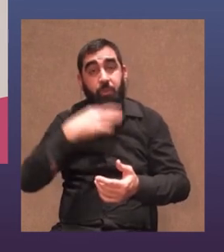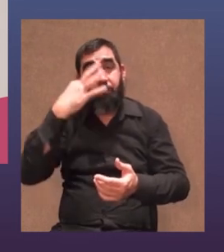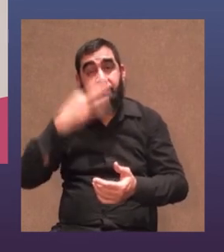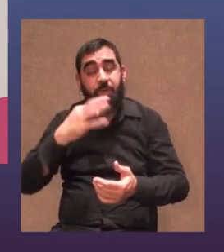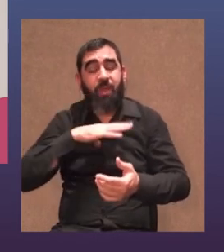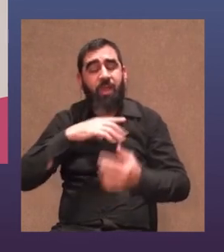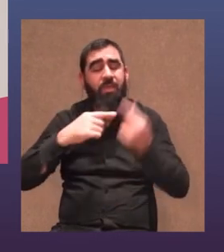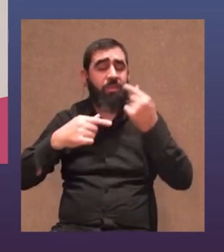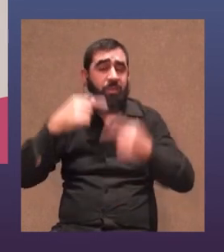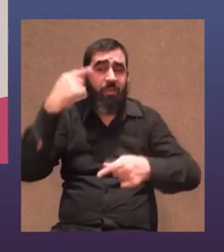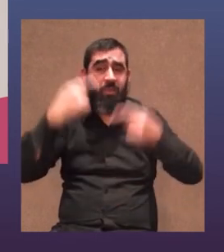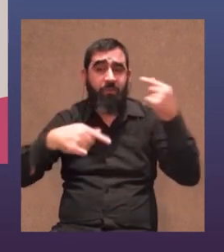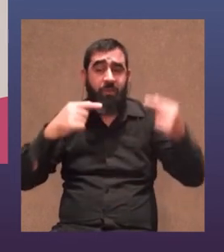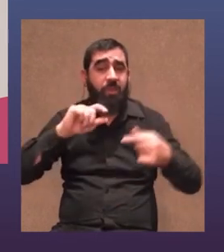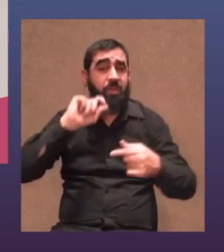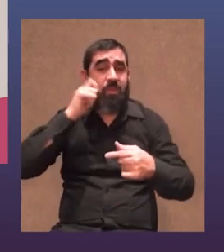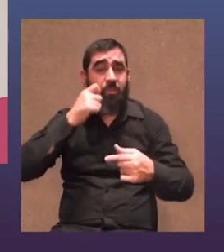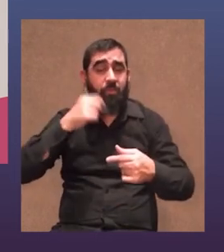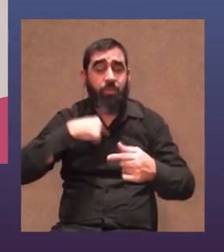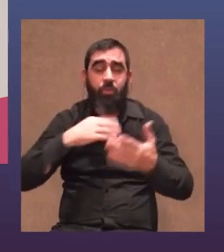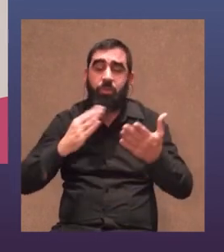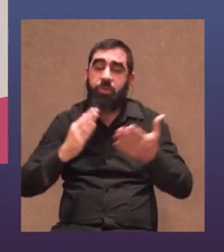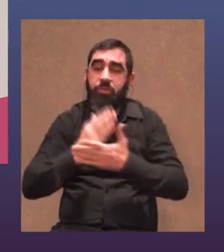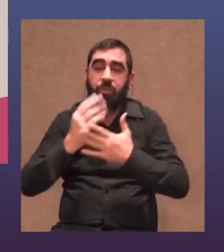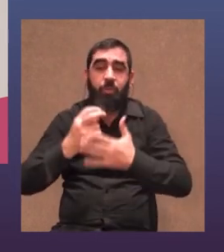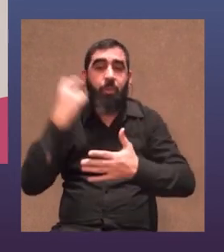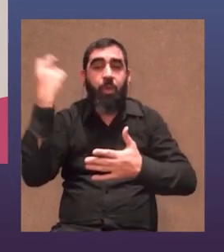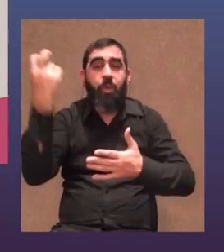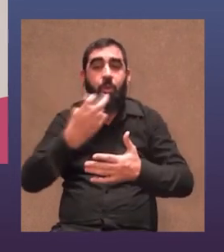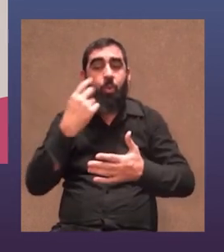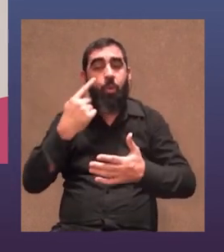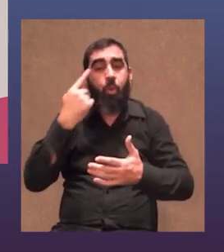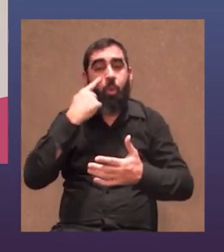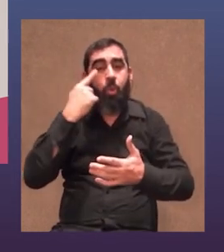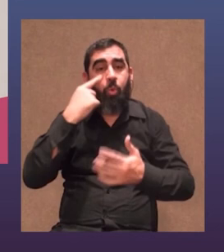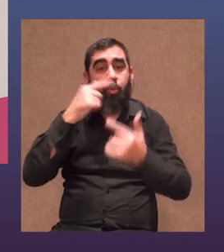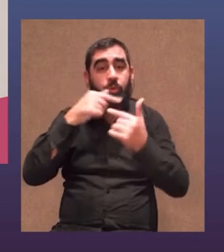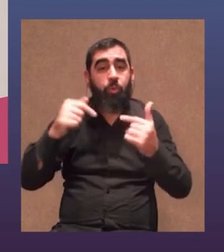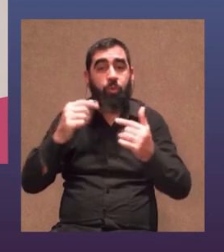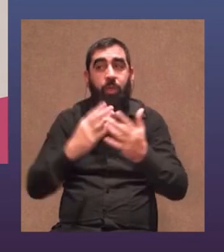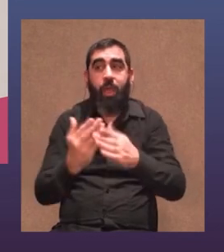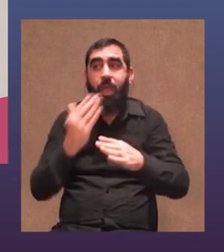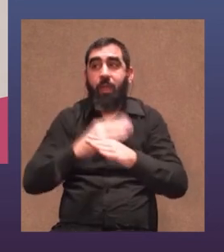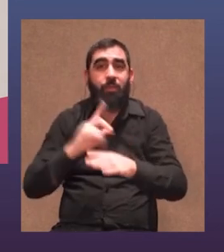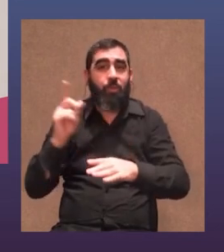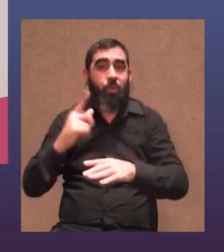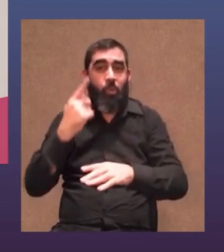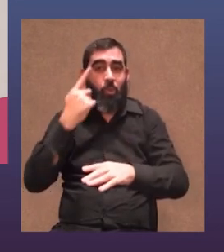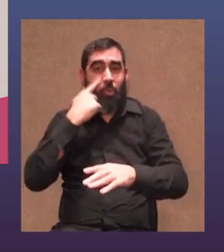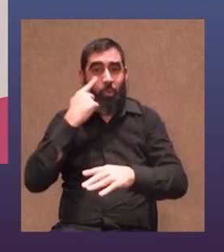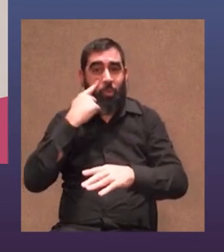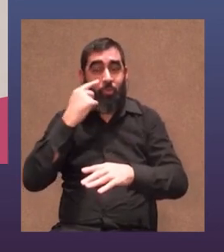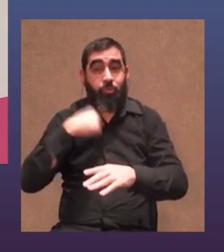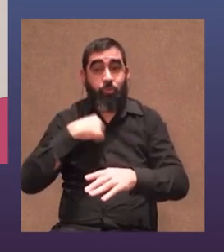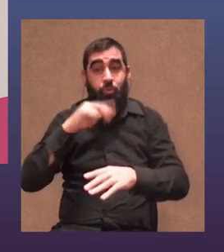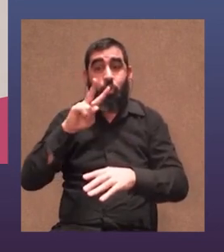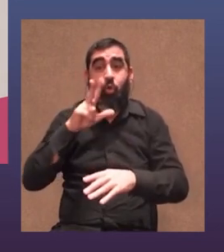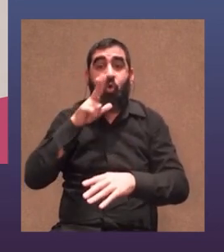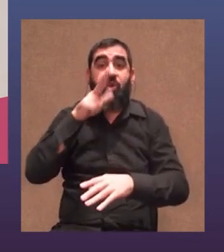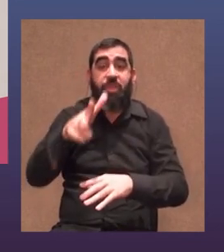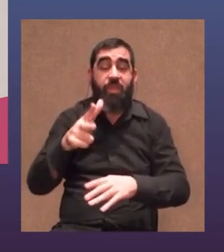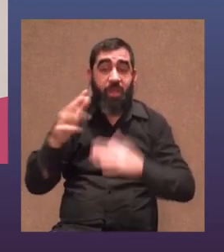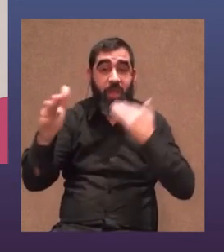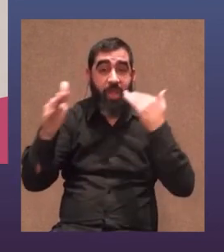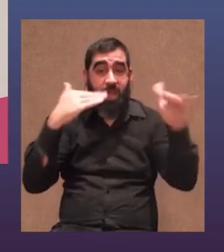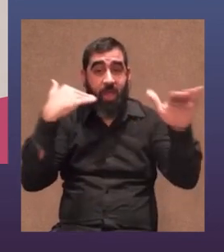es muy variado y trato cada vez más de ir conociendo cosas que no conozco. Uh-huh. Yo tengo dos hijas